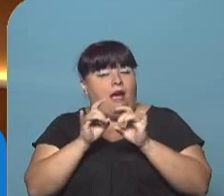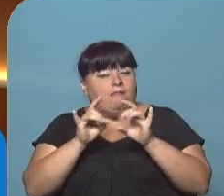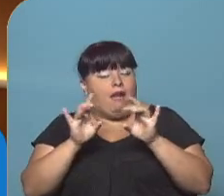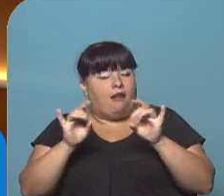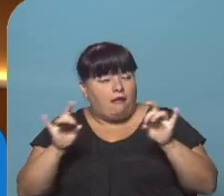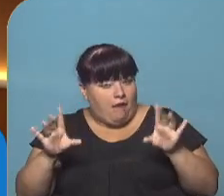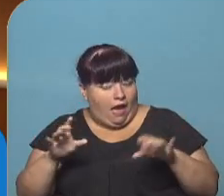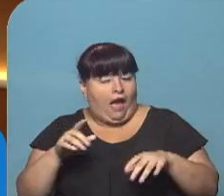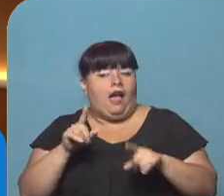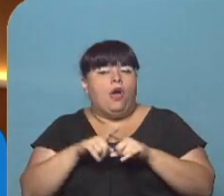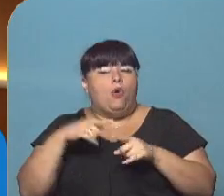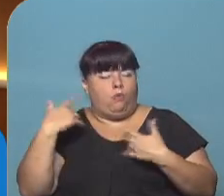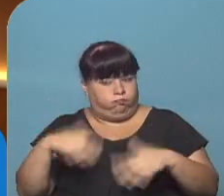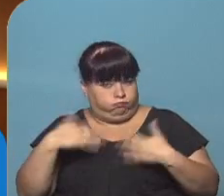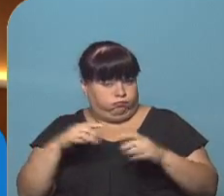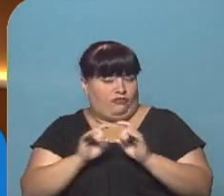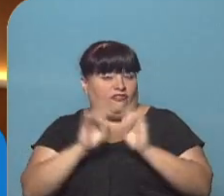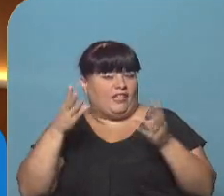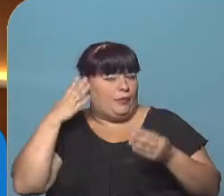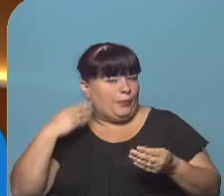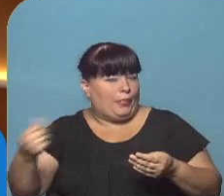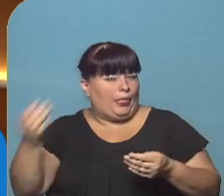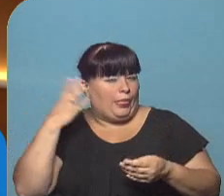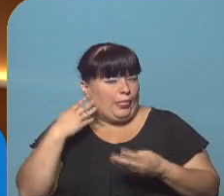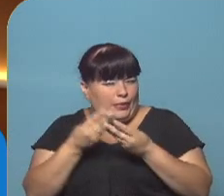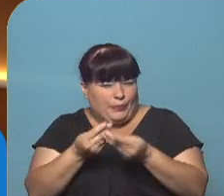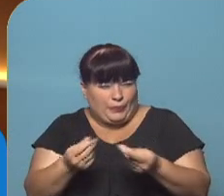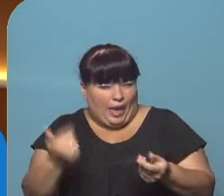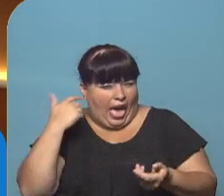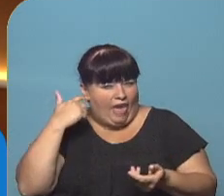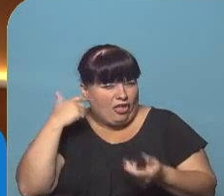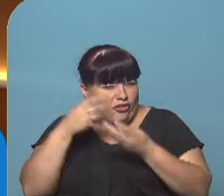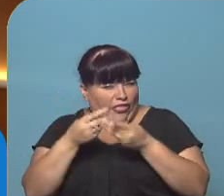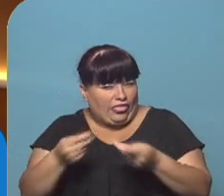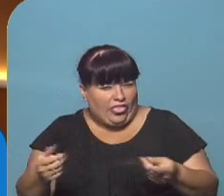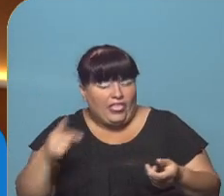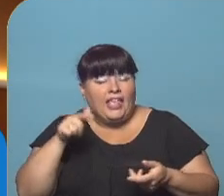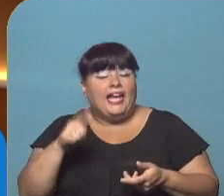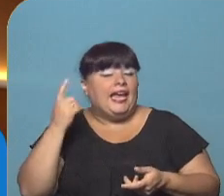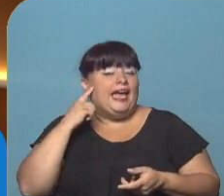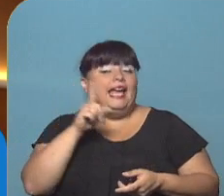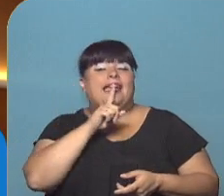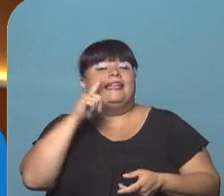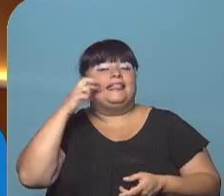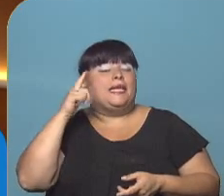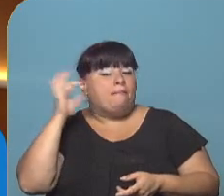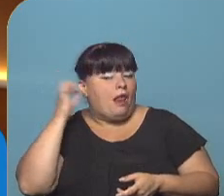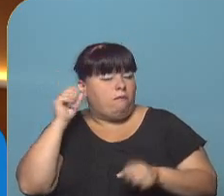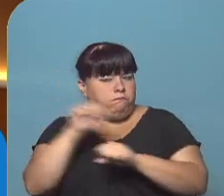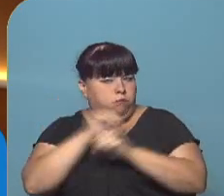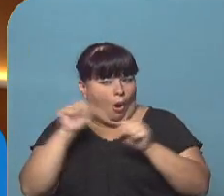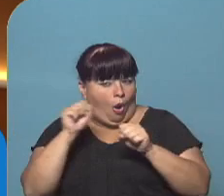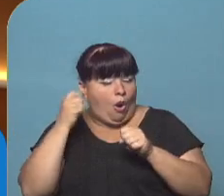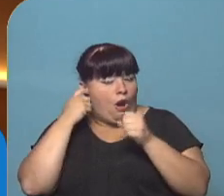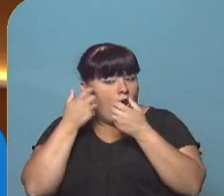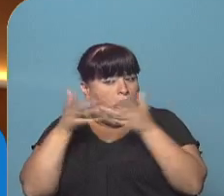desarrollarse y se hace muy importante la secreción mucopurulenta que hay adentro del oído, el tímpano de repente estalla,